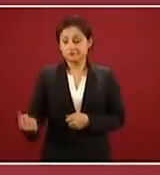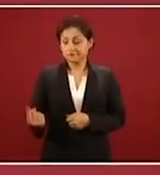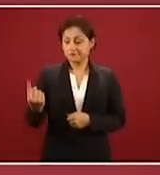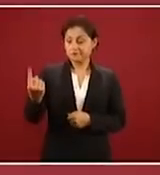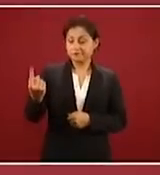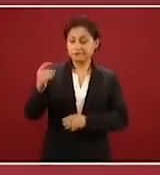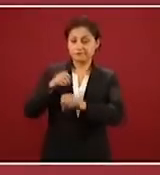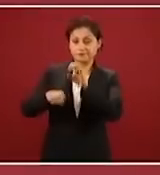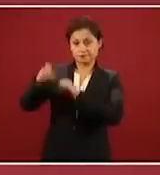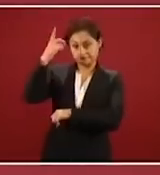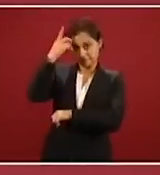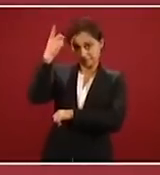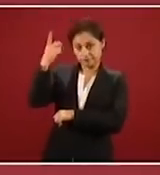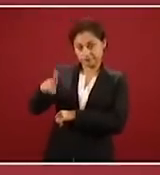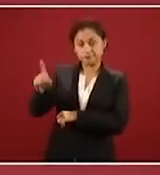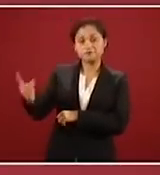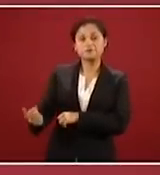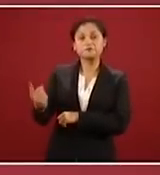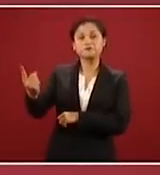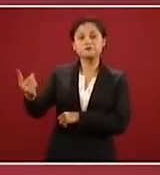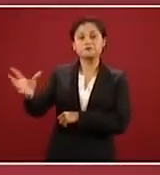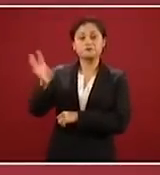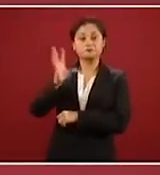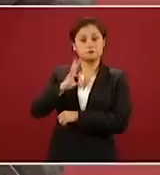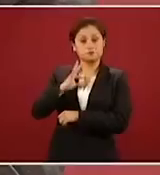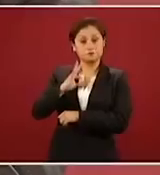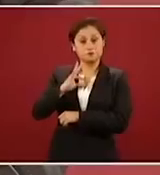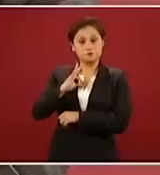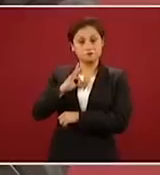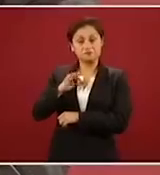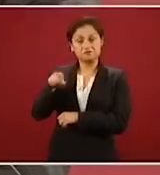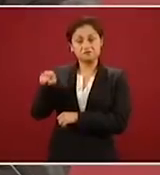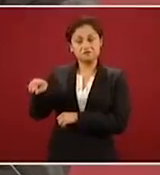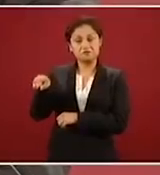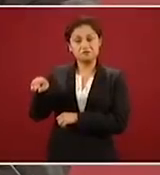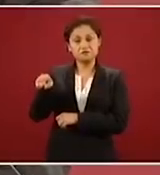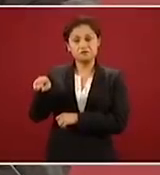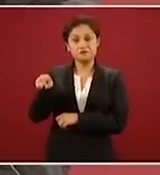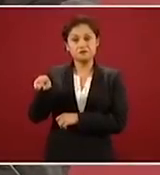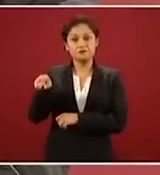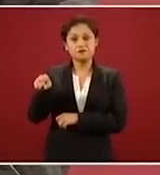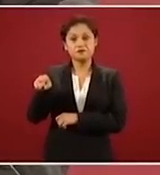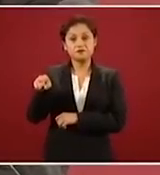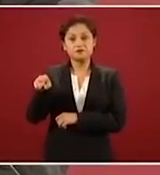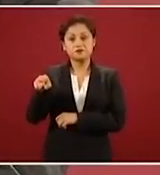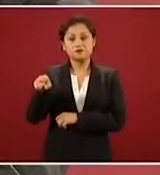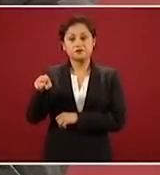que quiere que sus boletos